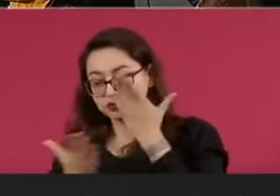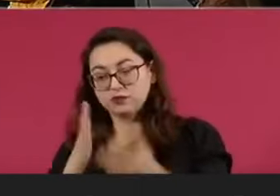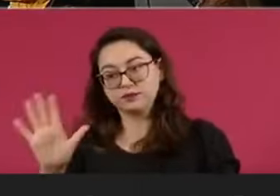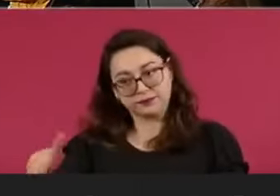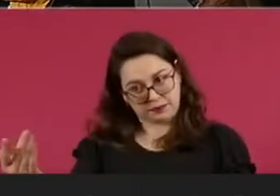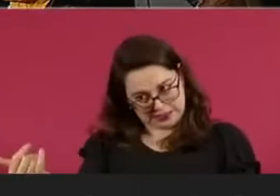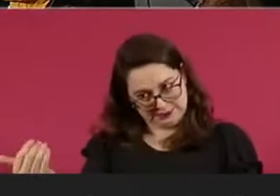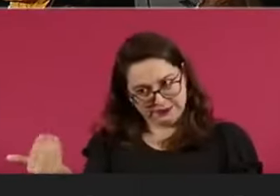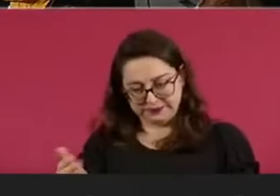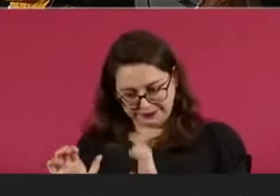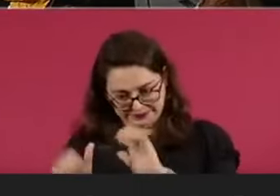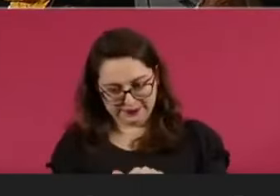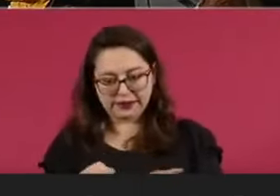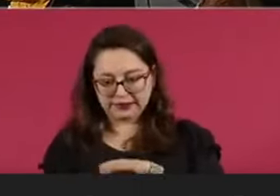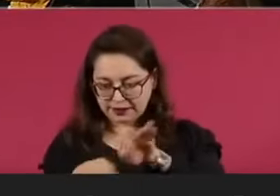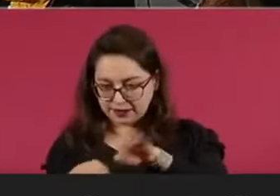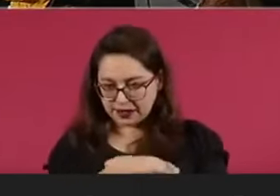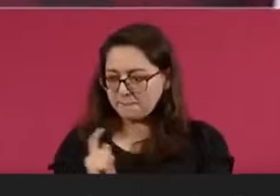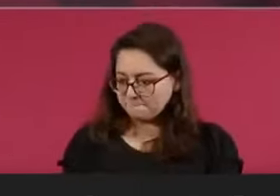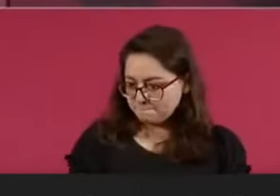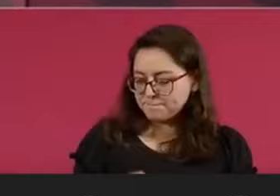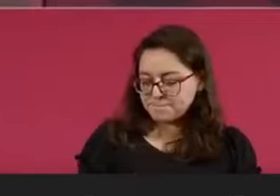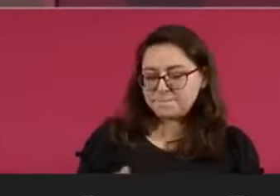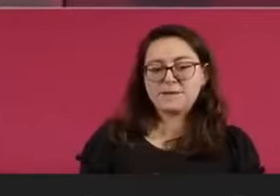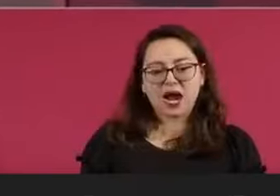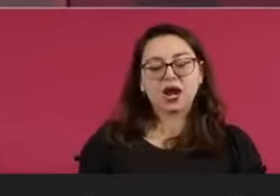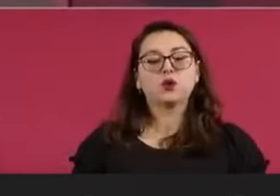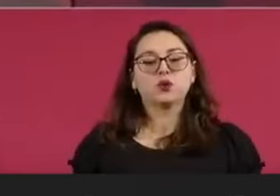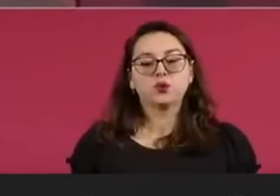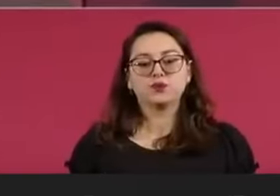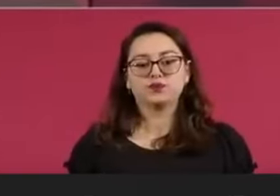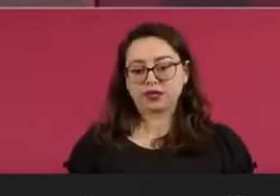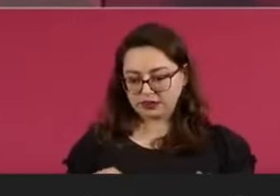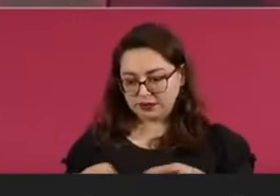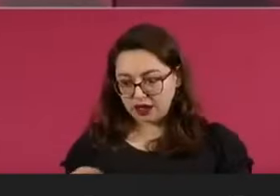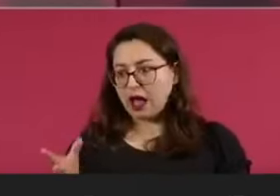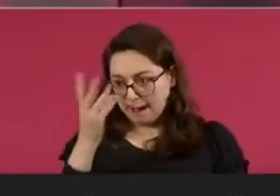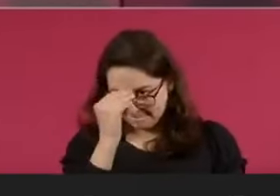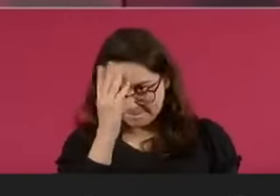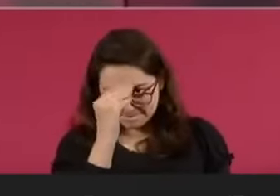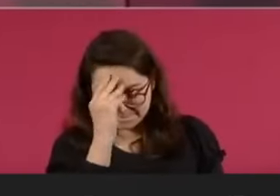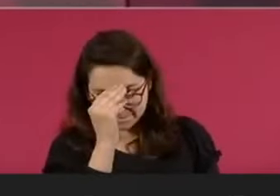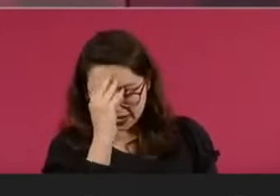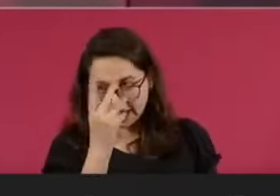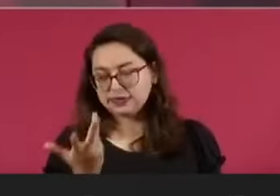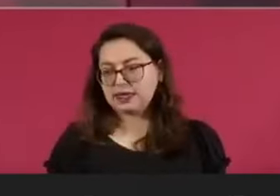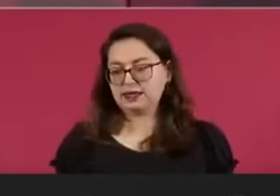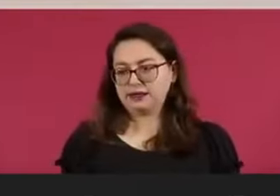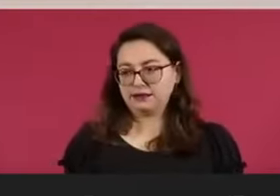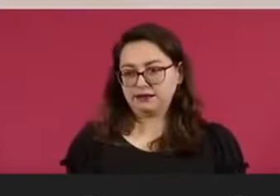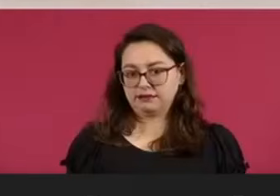le contrata, se le paga un salario mínimo, trabaja de aprendiz en una tienda, en un